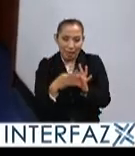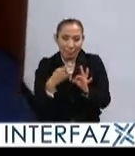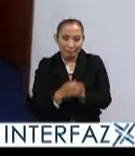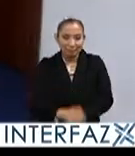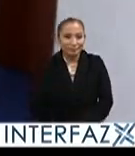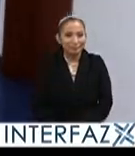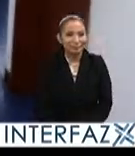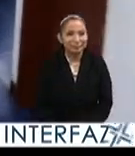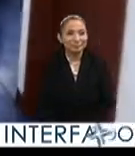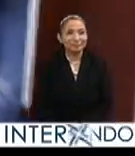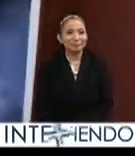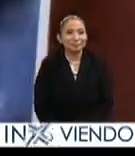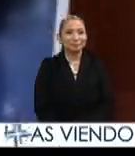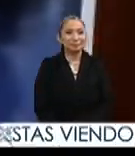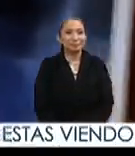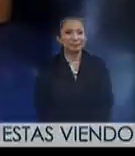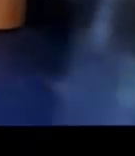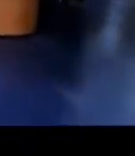adecuados.